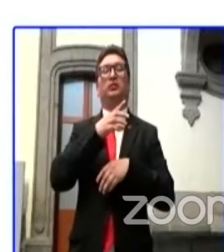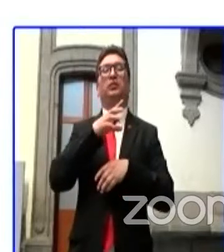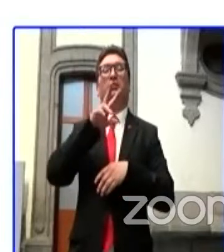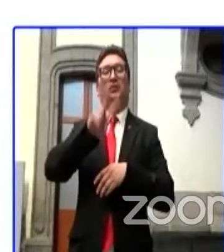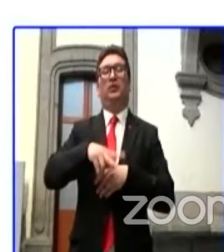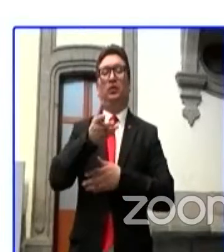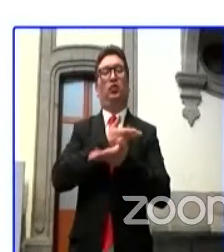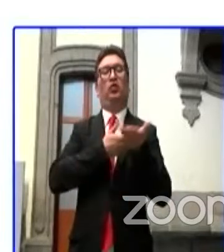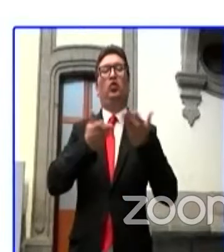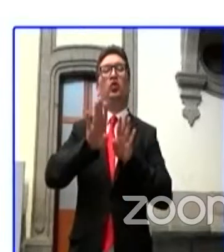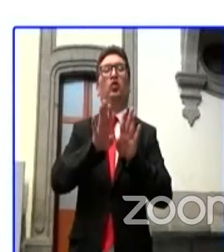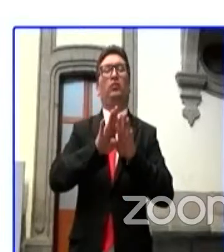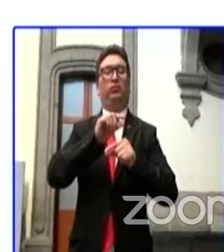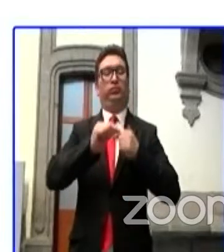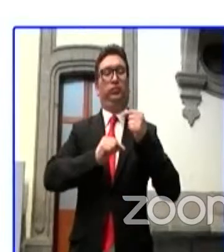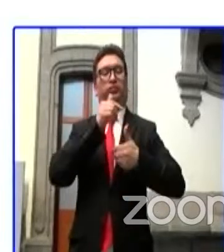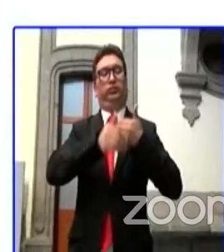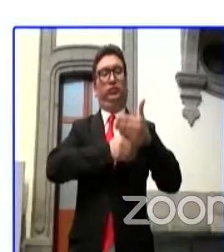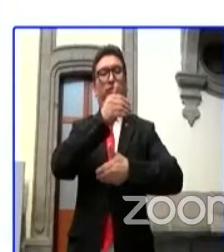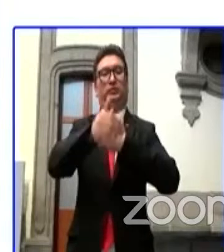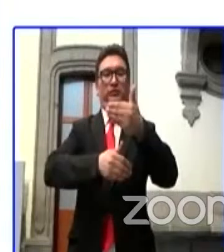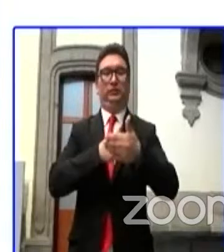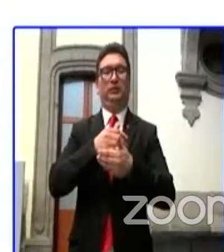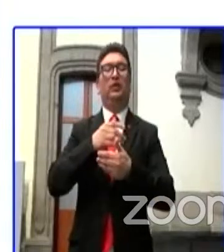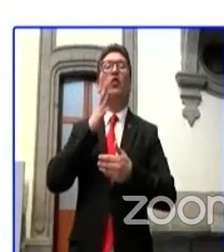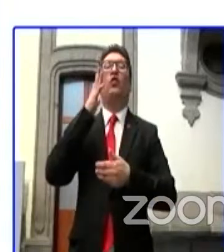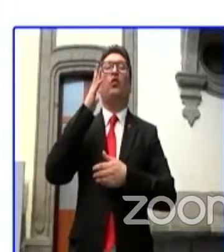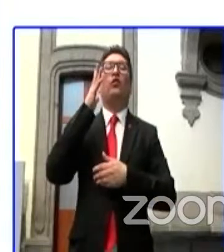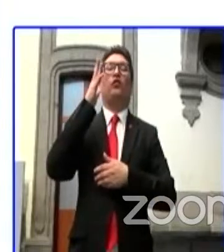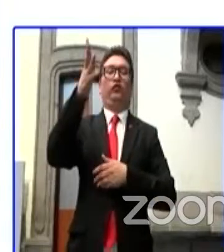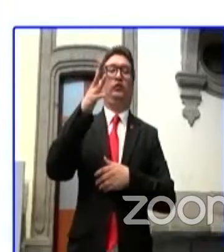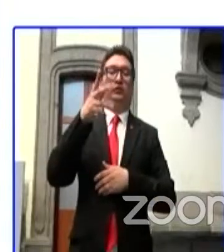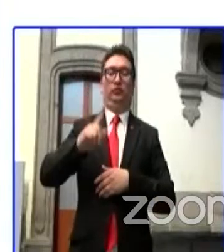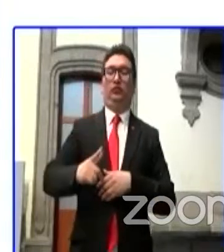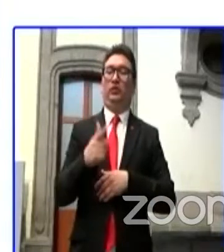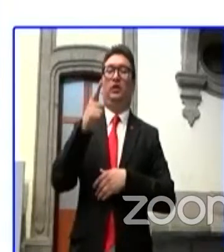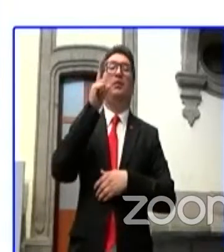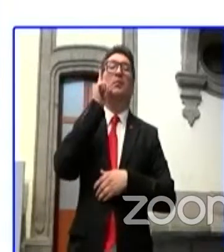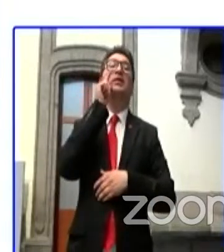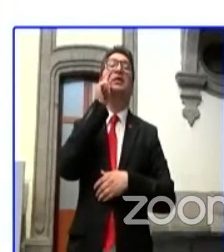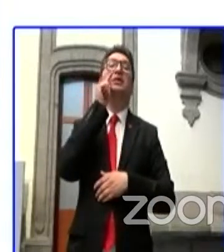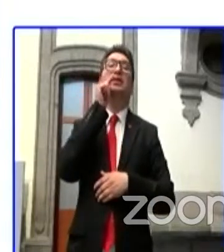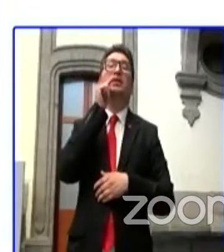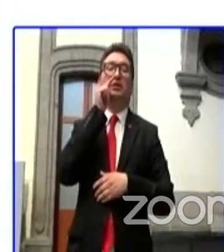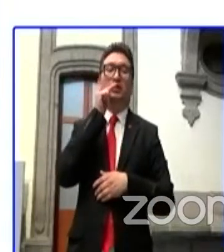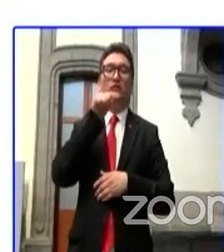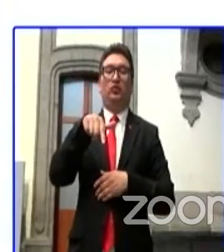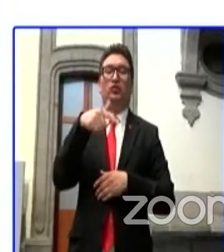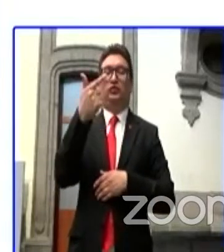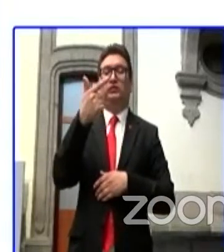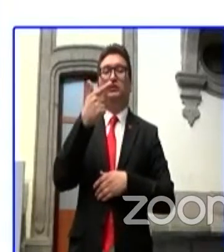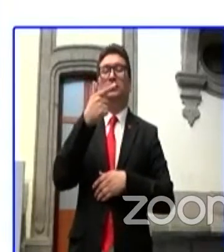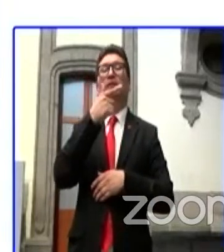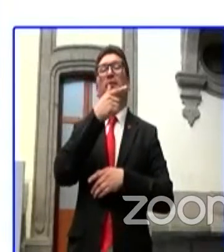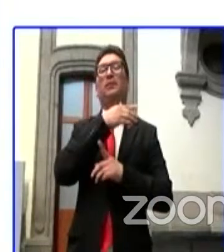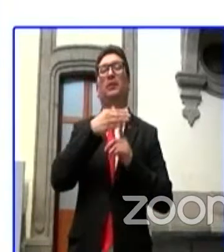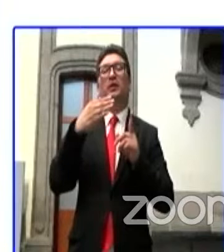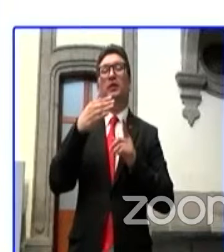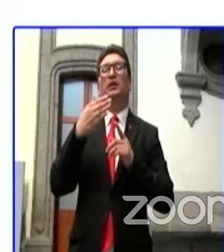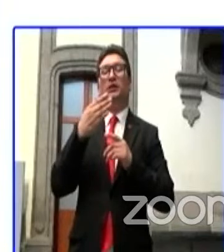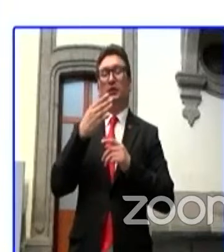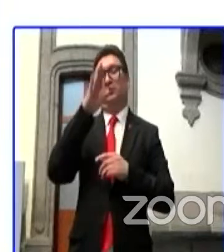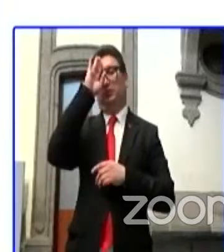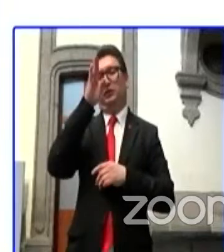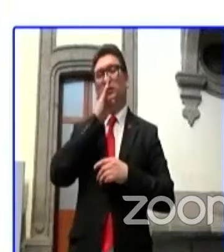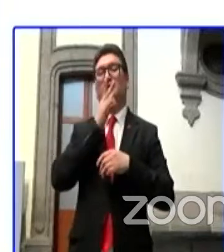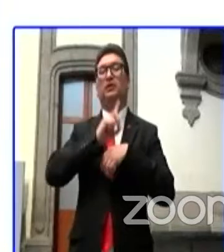tema progresivo. El día de mañana, en nuestra entidad, a las 12:30 del día, el señor gobernador presentará un proyecto